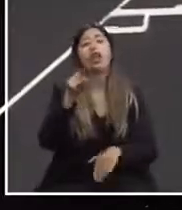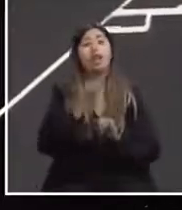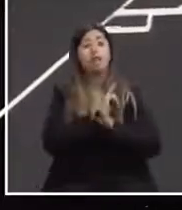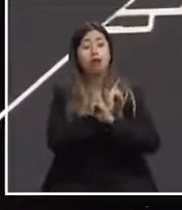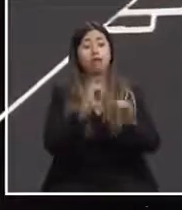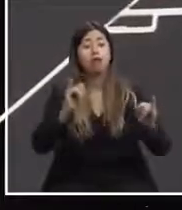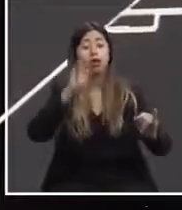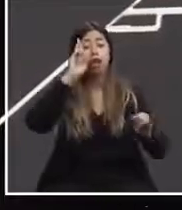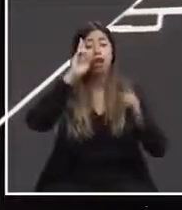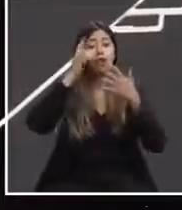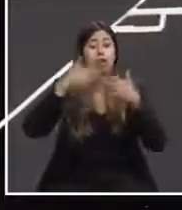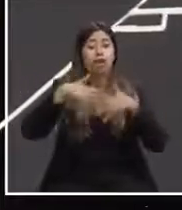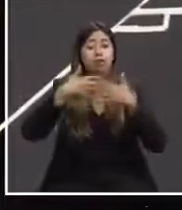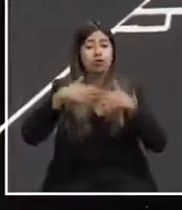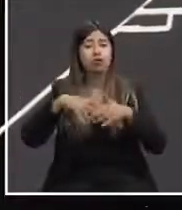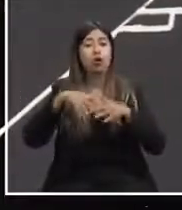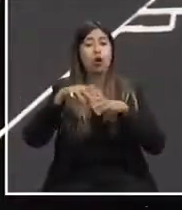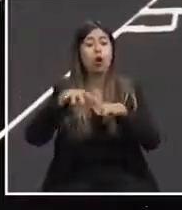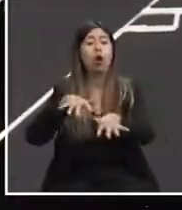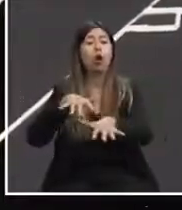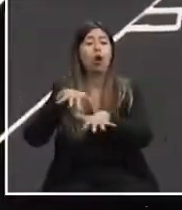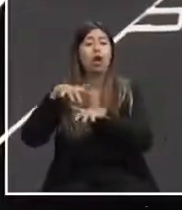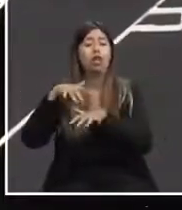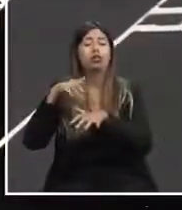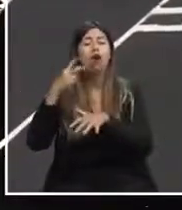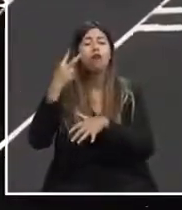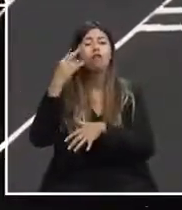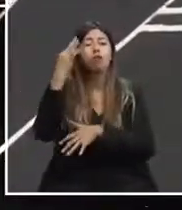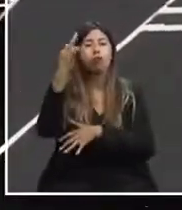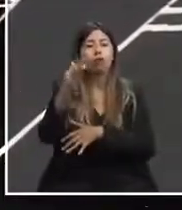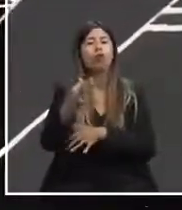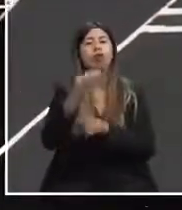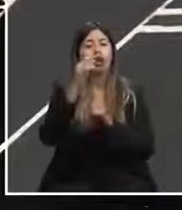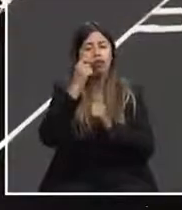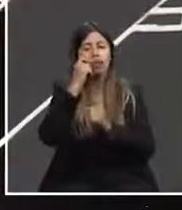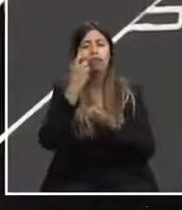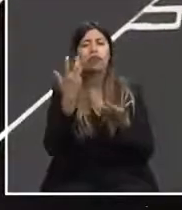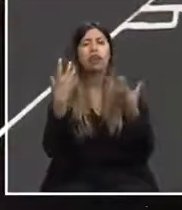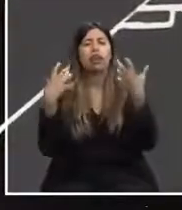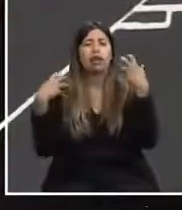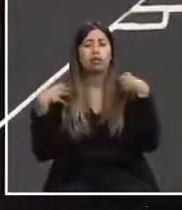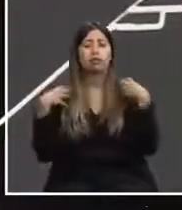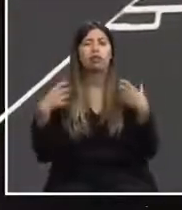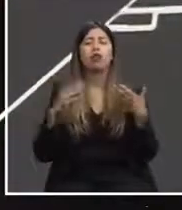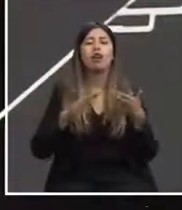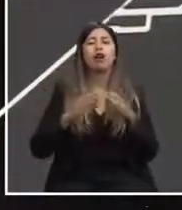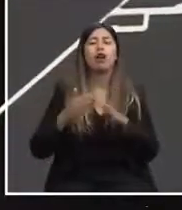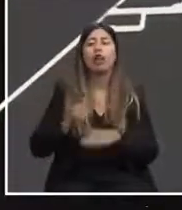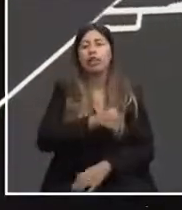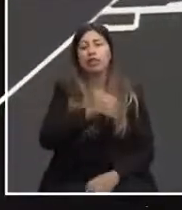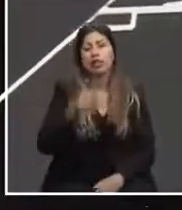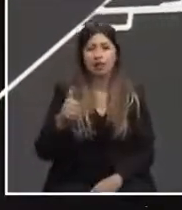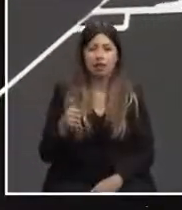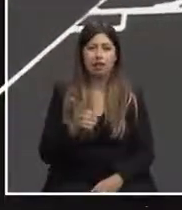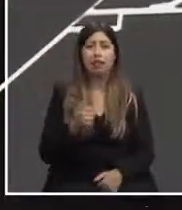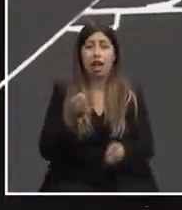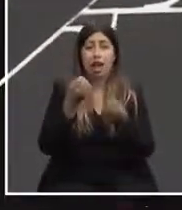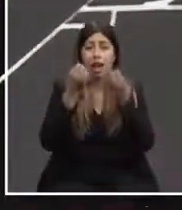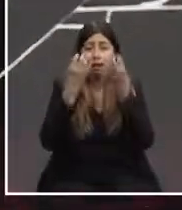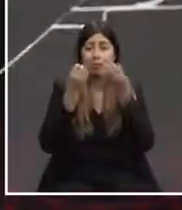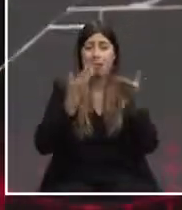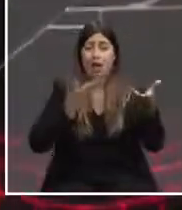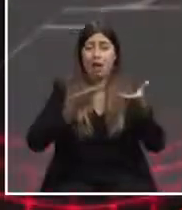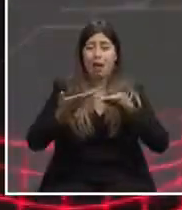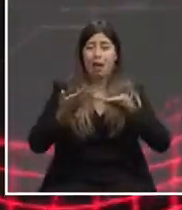la reflexión en el Congreso Futuro sea también un pasaporte ahí a la responsabilidad colectiva para aprender a convivir, que es el